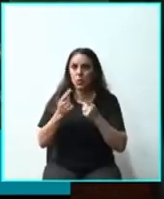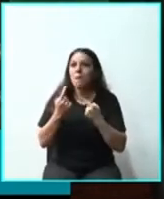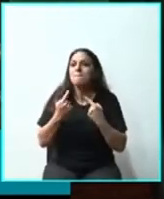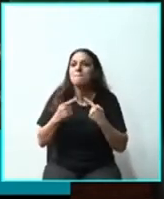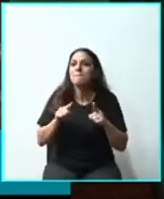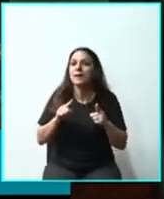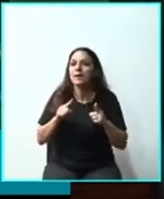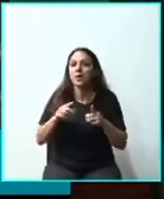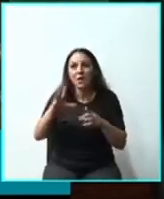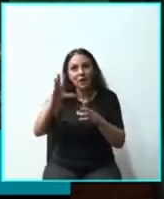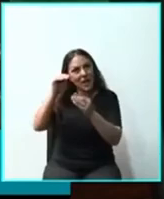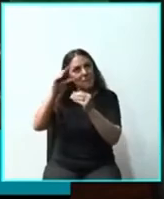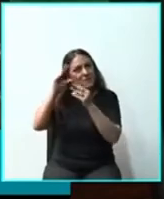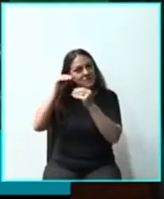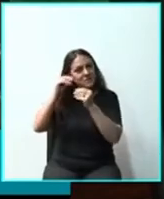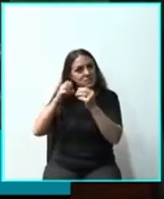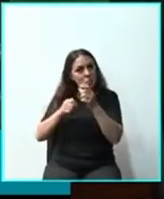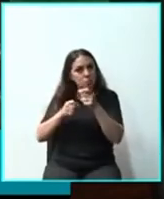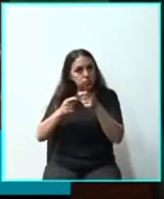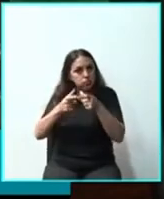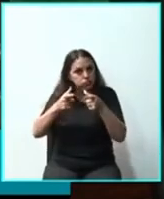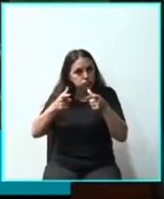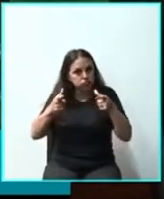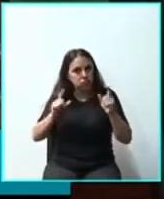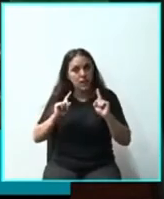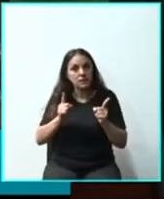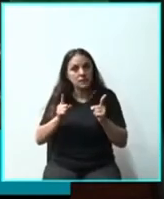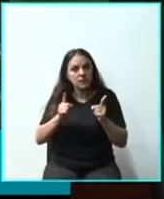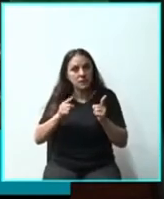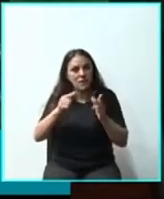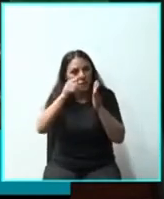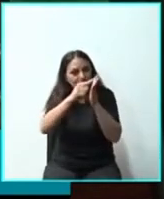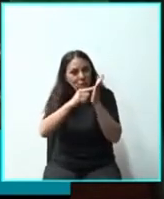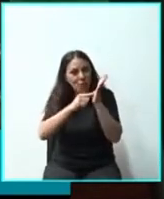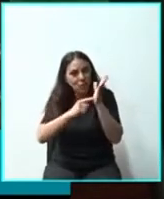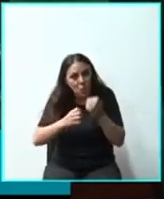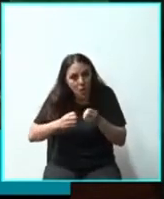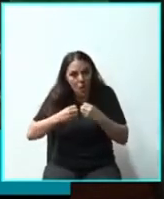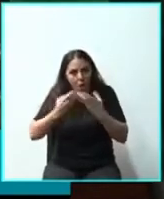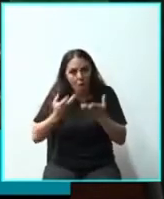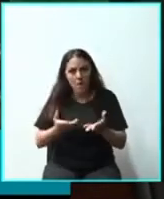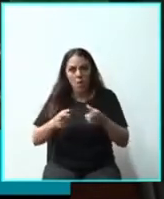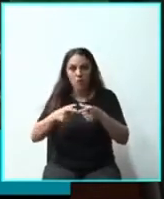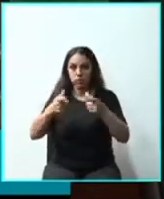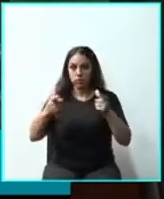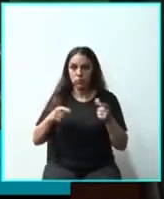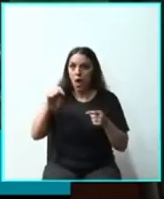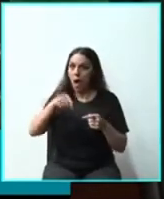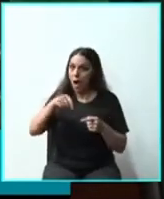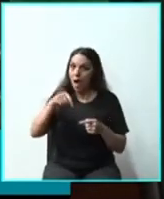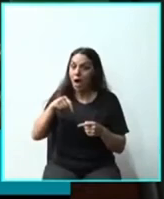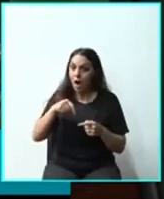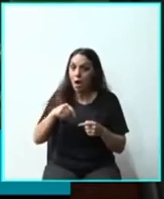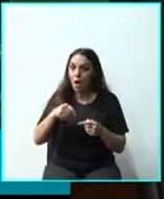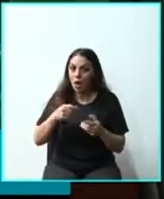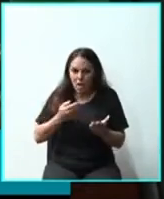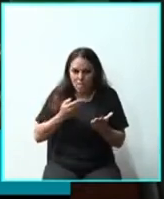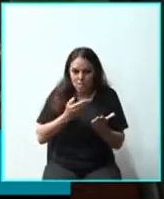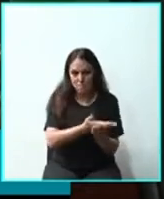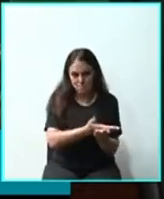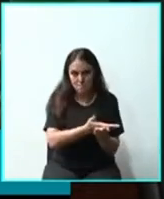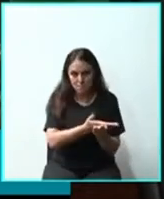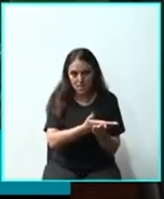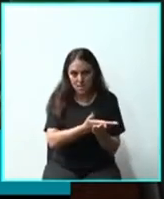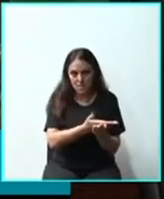la capacitación, como creció la protocolización, hoy, por suerte, los pedidos, las